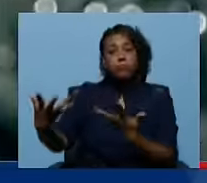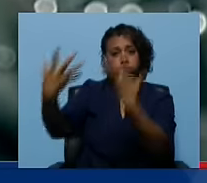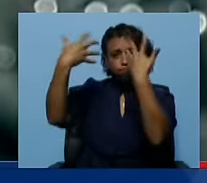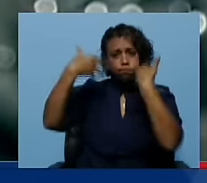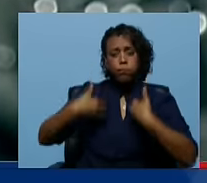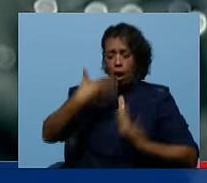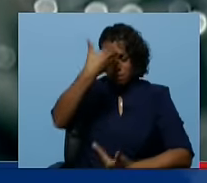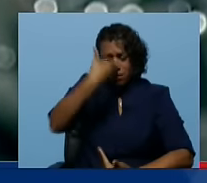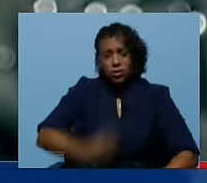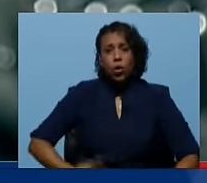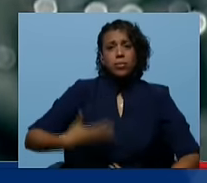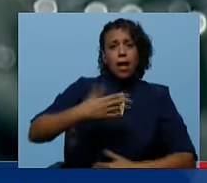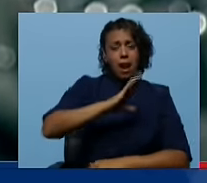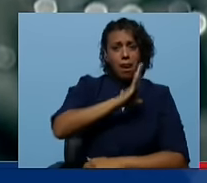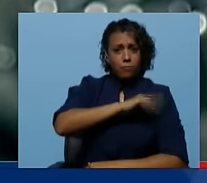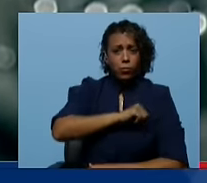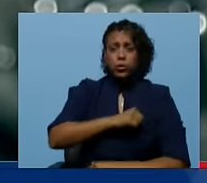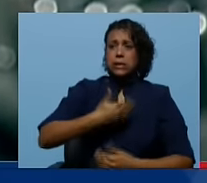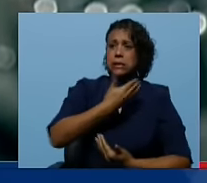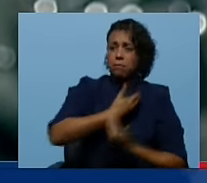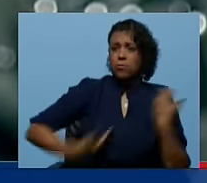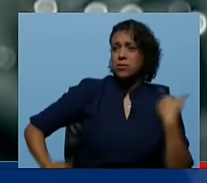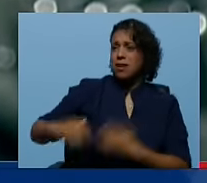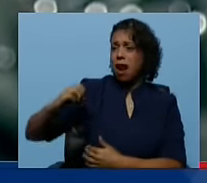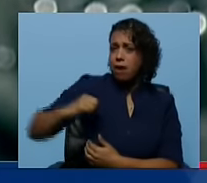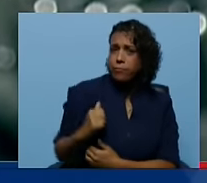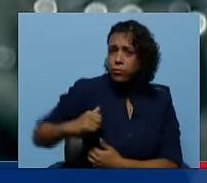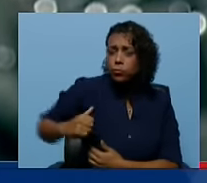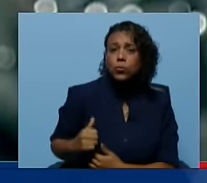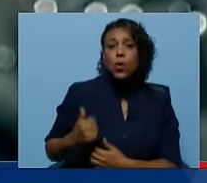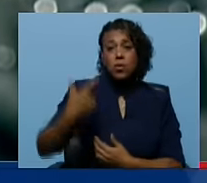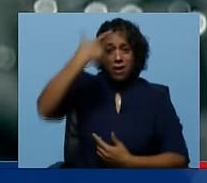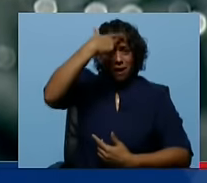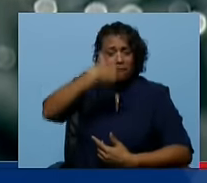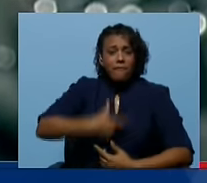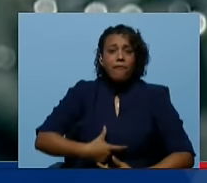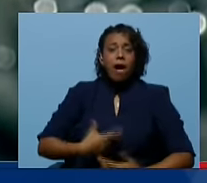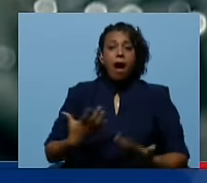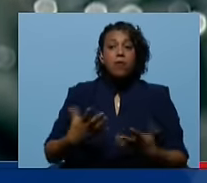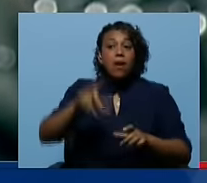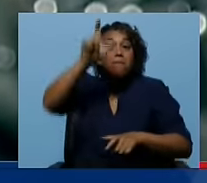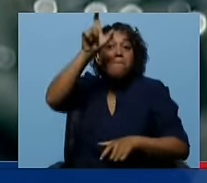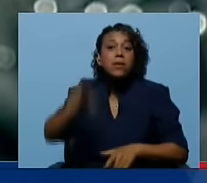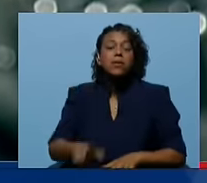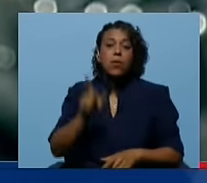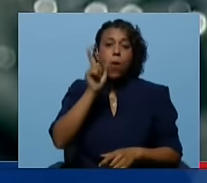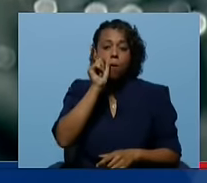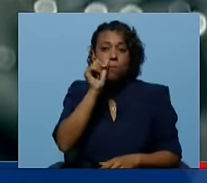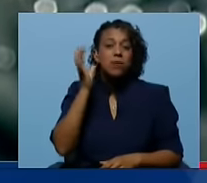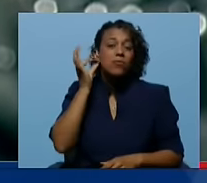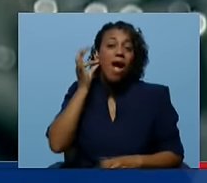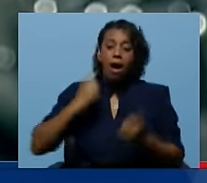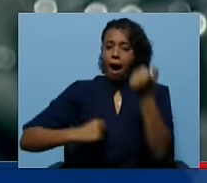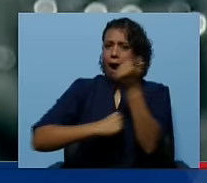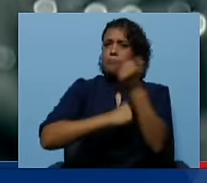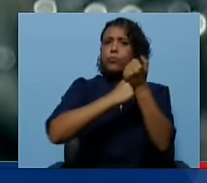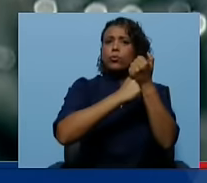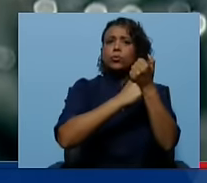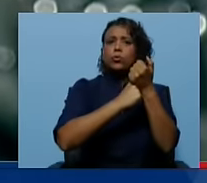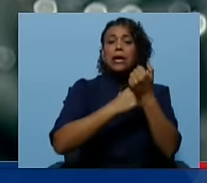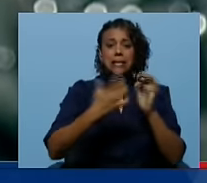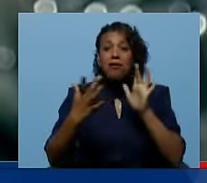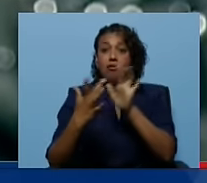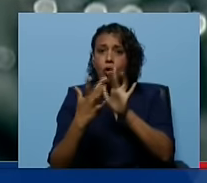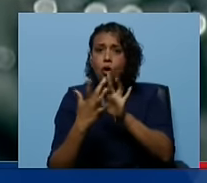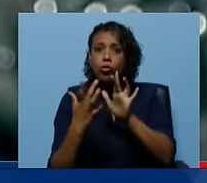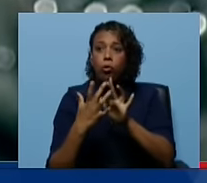la Policía Nacional Bolivariana, en nuestro organismo de seguridad ciudadana y en la Fuerza Armada Nacional Bolivariana, un brazo amigo, que realmente se le